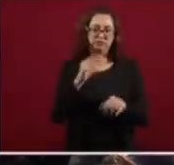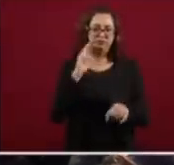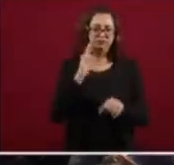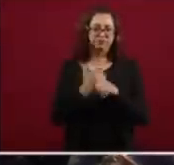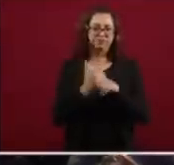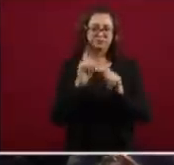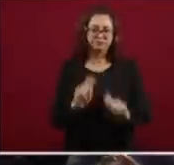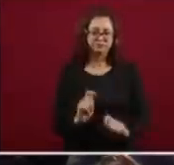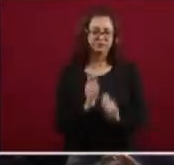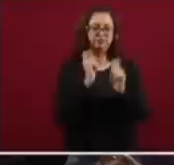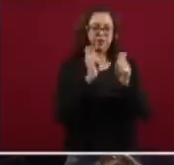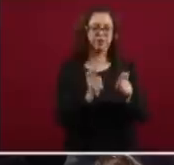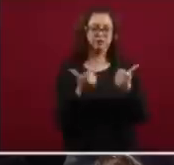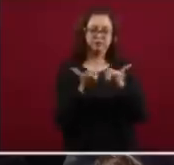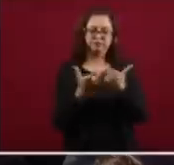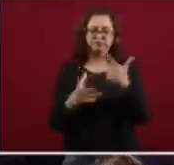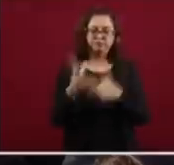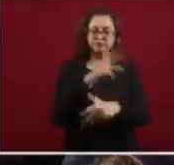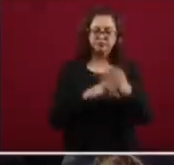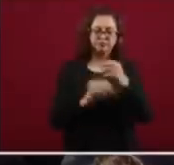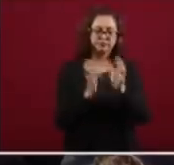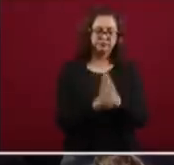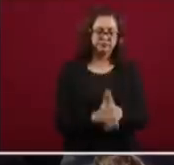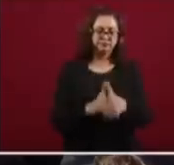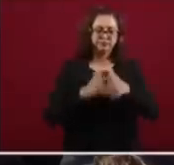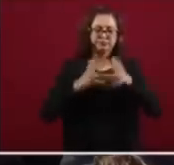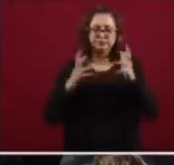del crecimiento económico